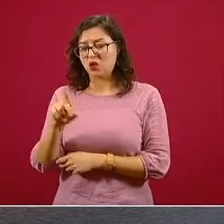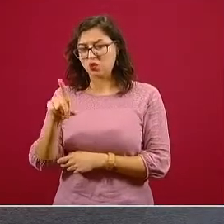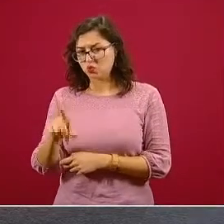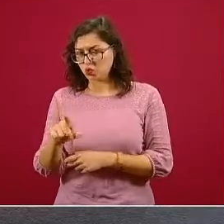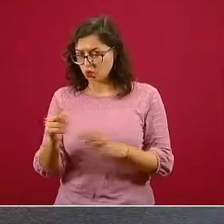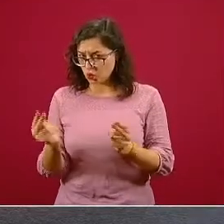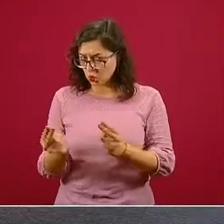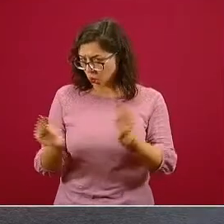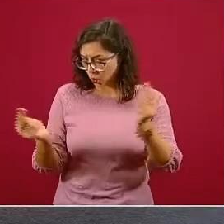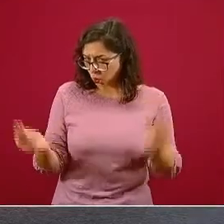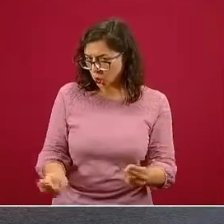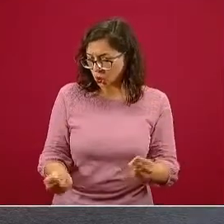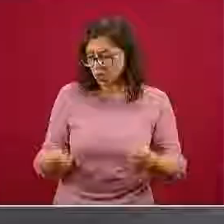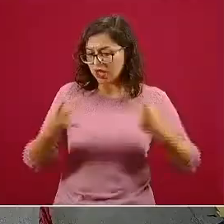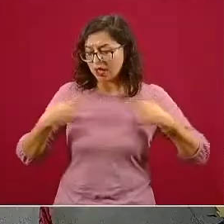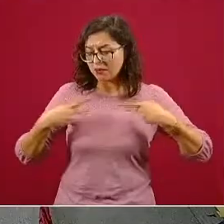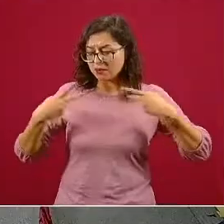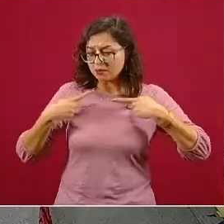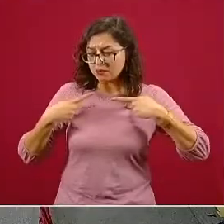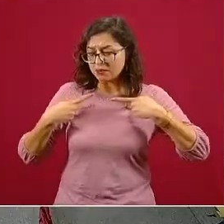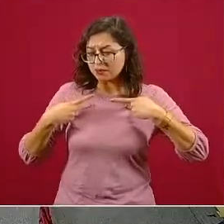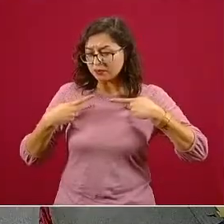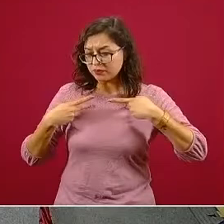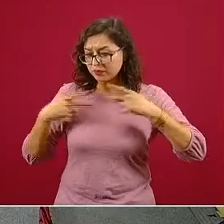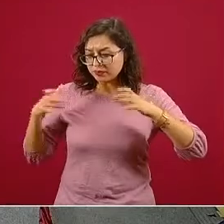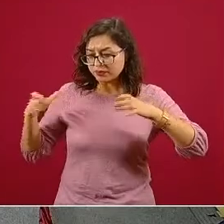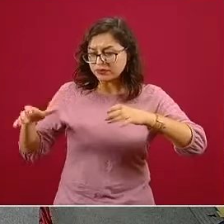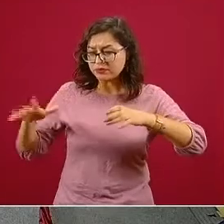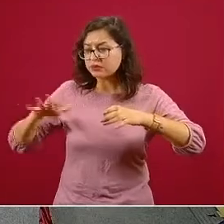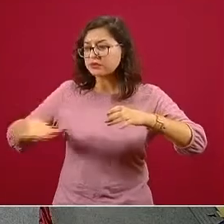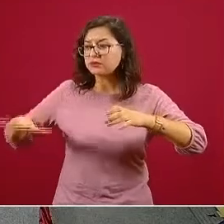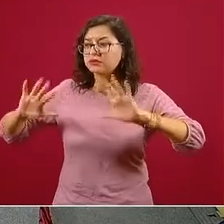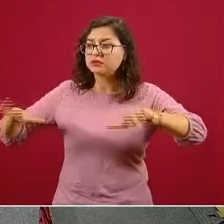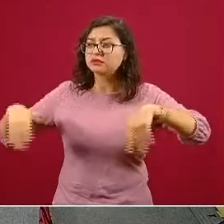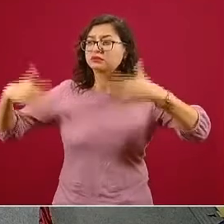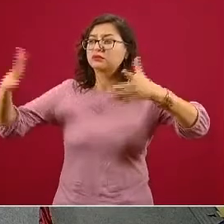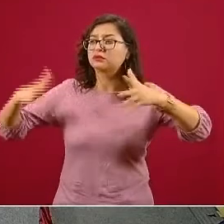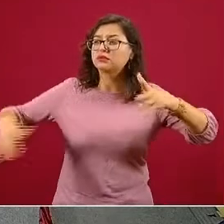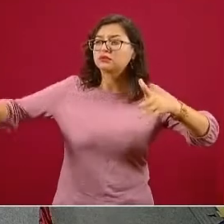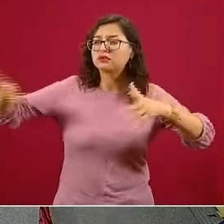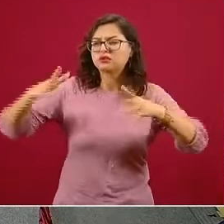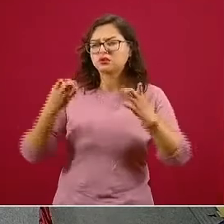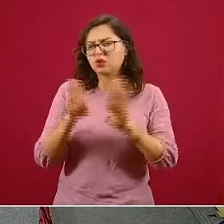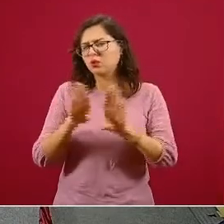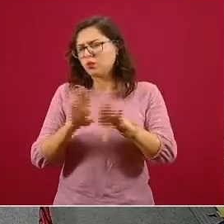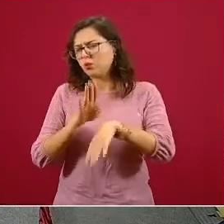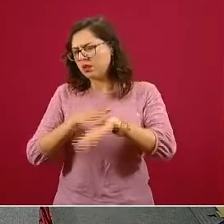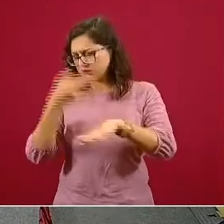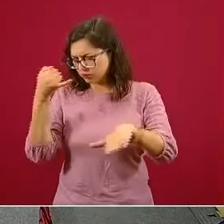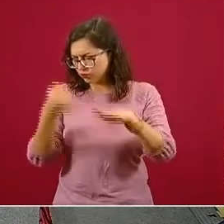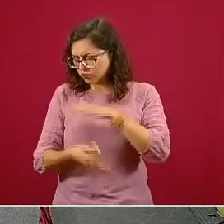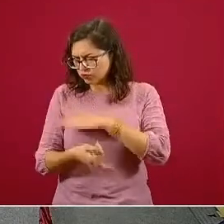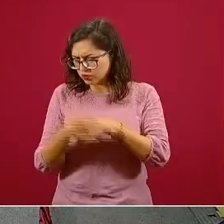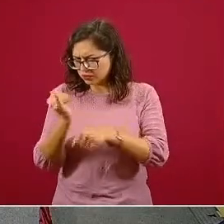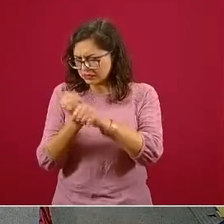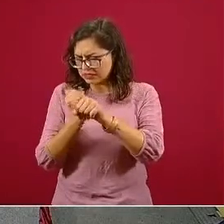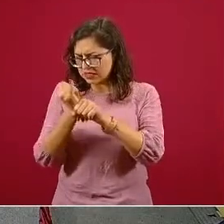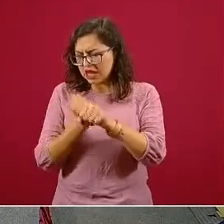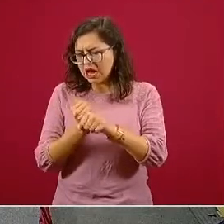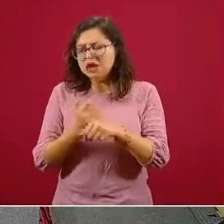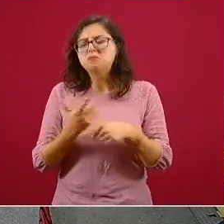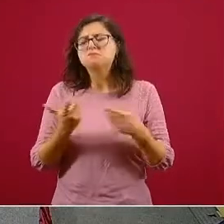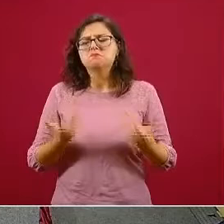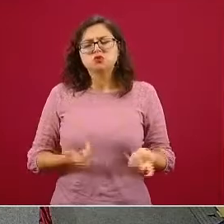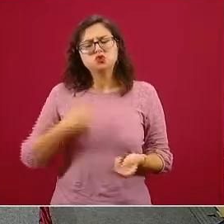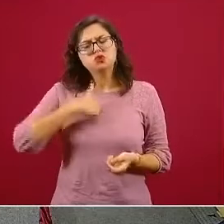un poco del marco de personas estudiadas, saber un poco más qué está pasando con la epidemia. Y en ese sentido quisiera